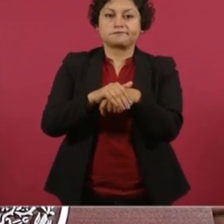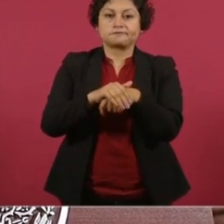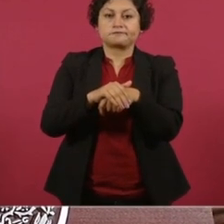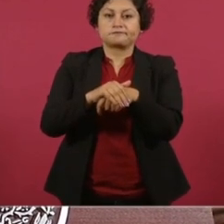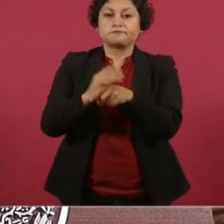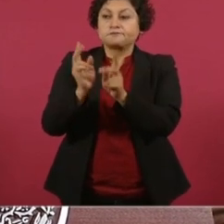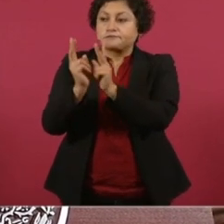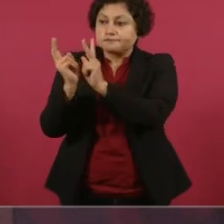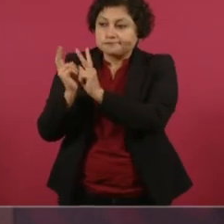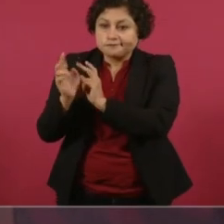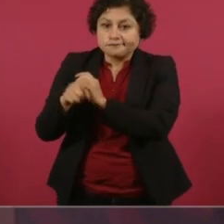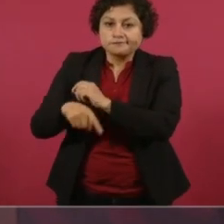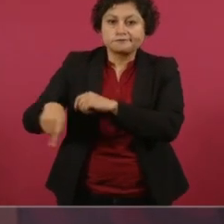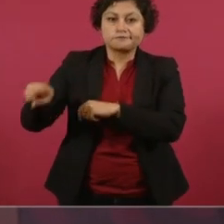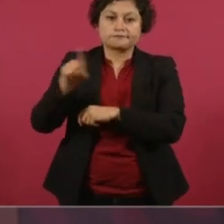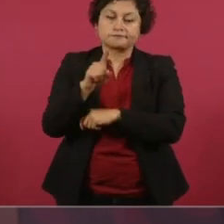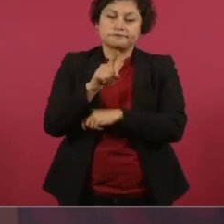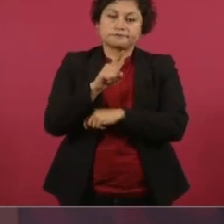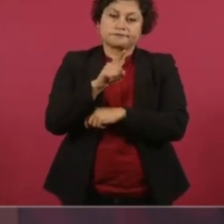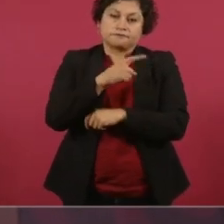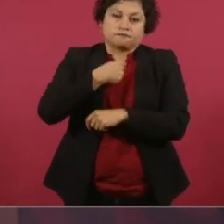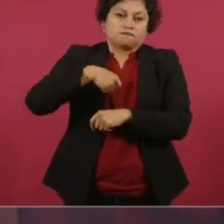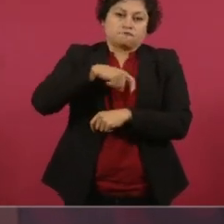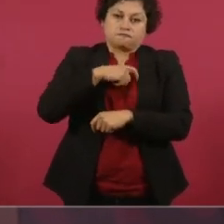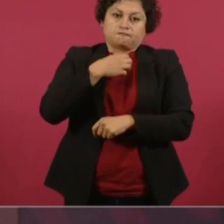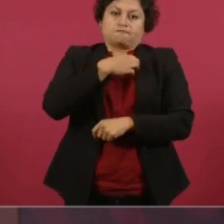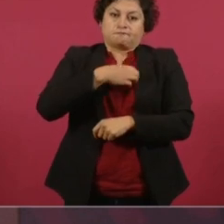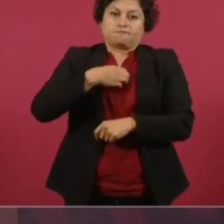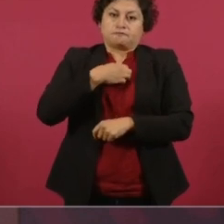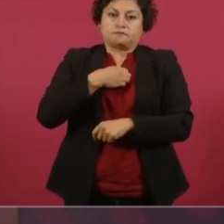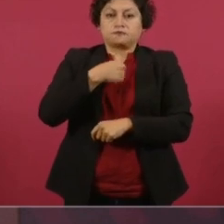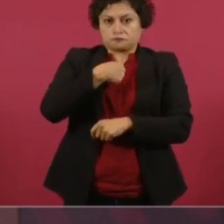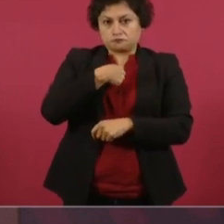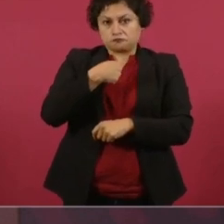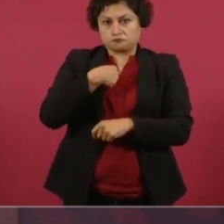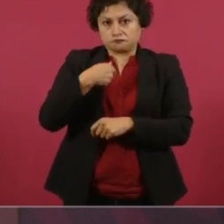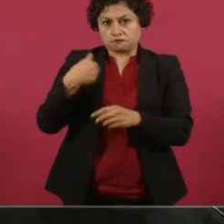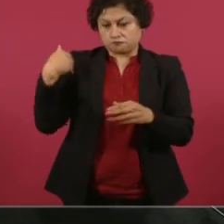y estamos muy contentos. Estuve pendiente